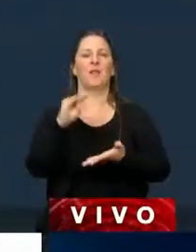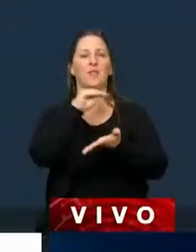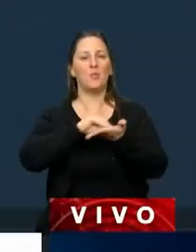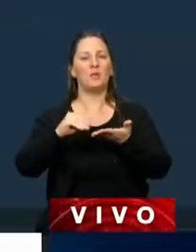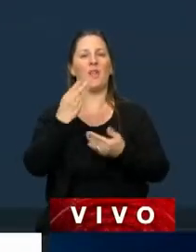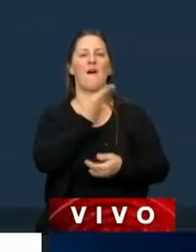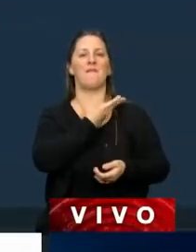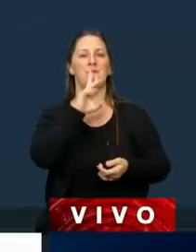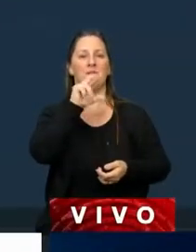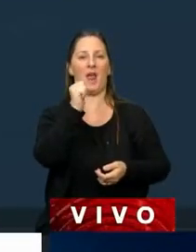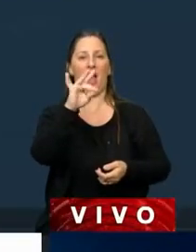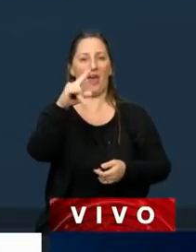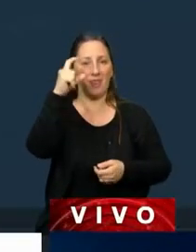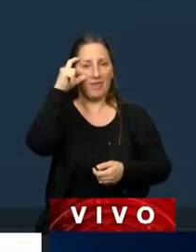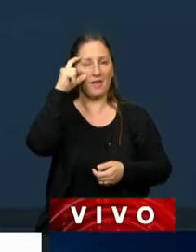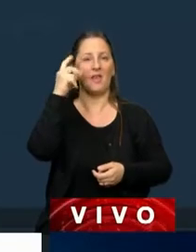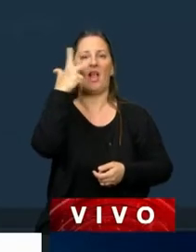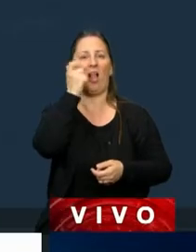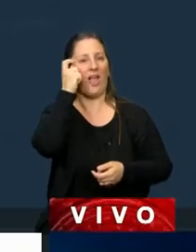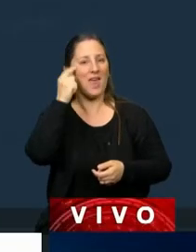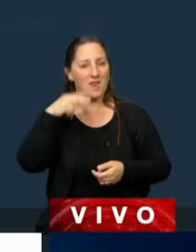diputada Frade, Hein,